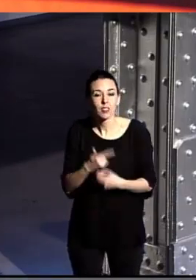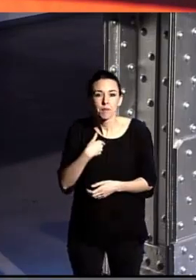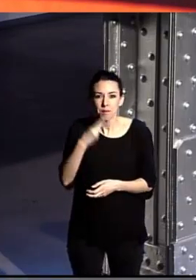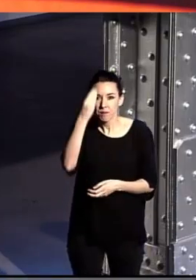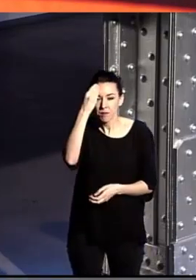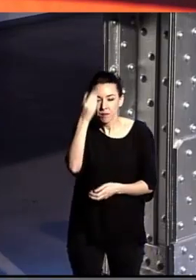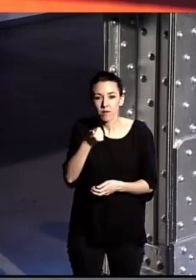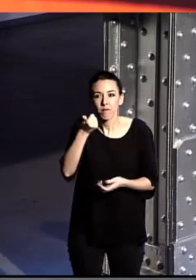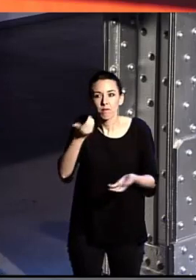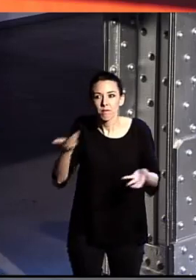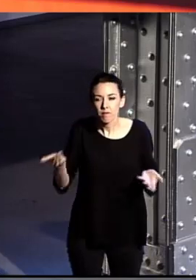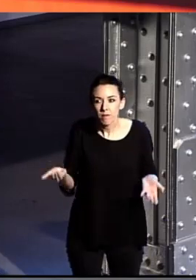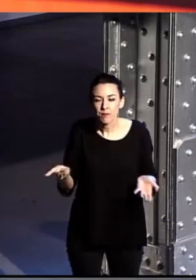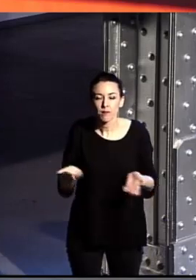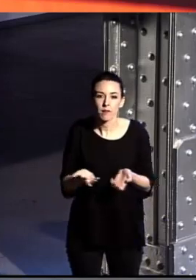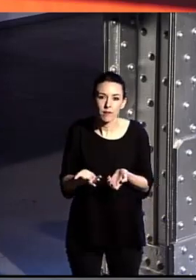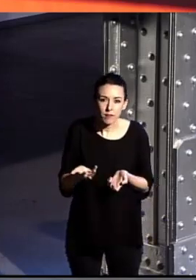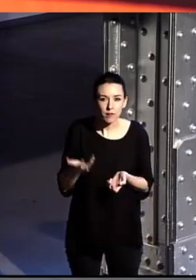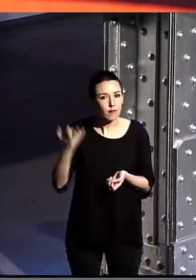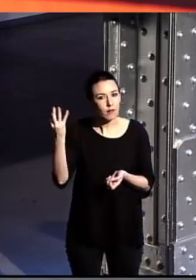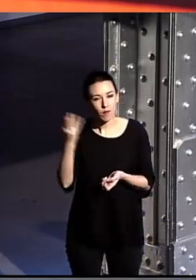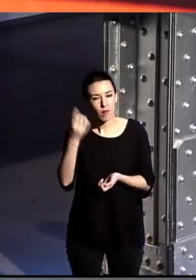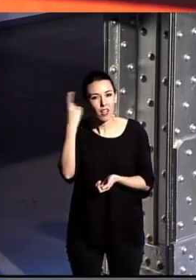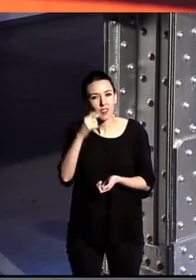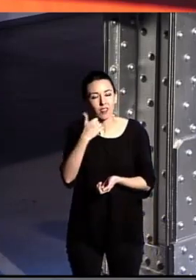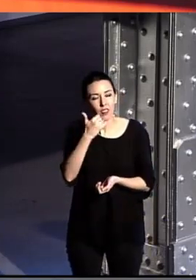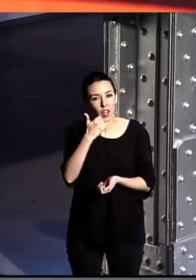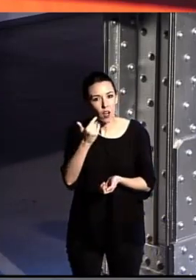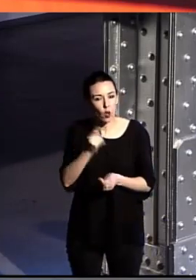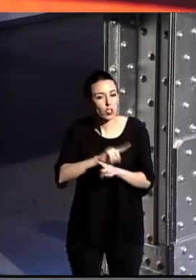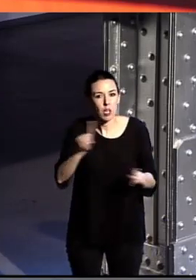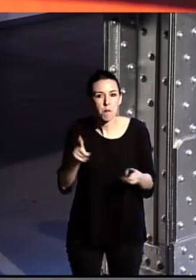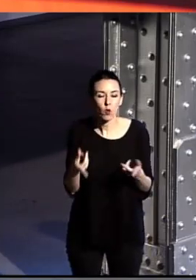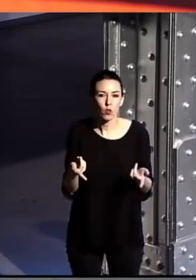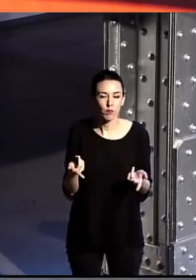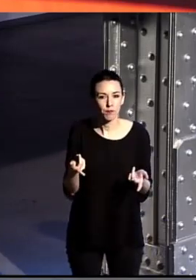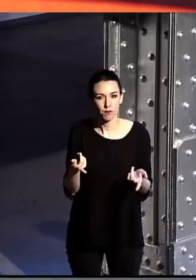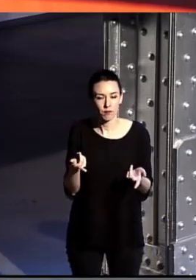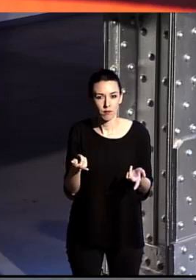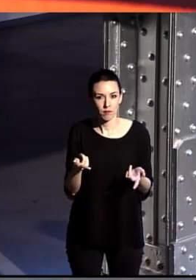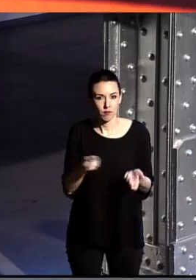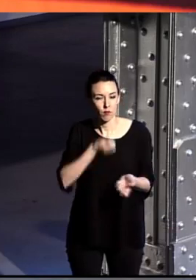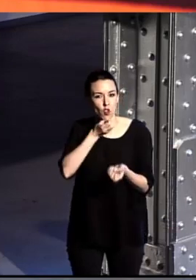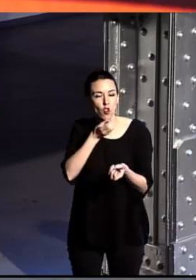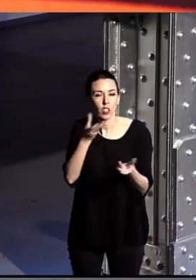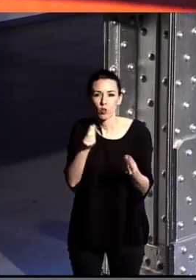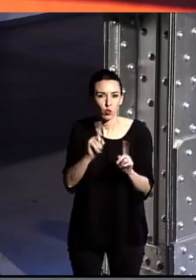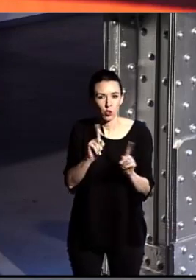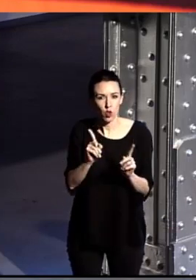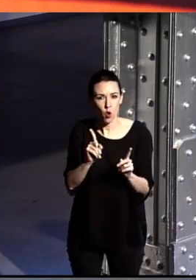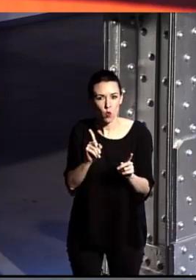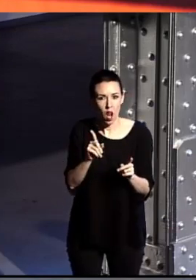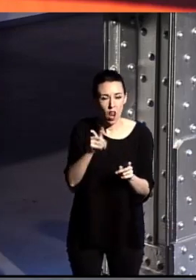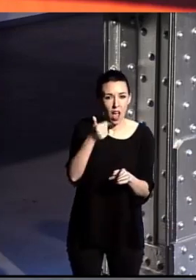todas formas hay que considerar algo que tampoco se ha contado aquí, que es el género,